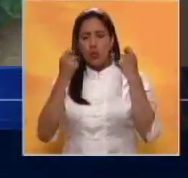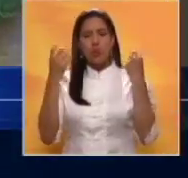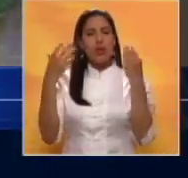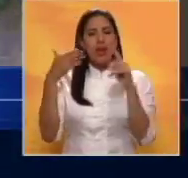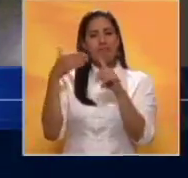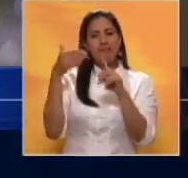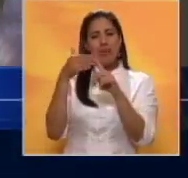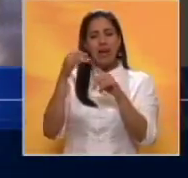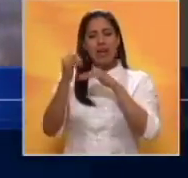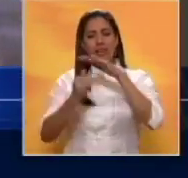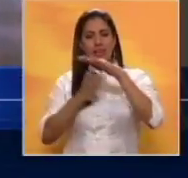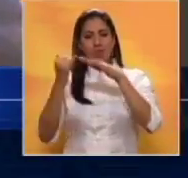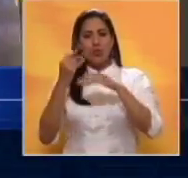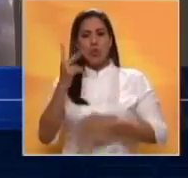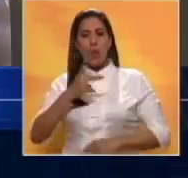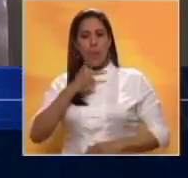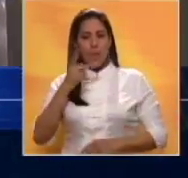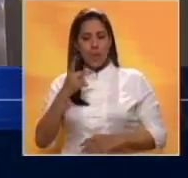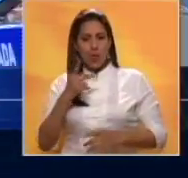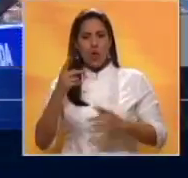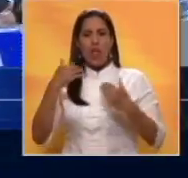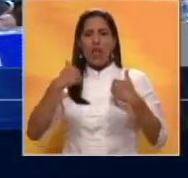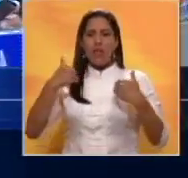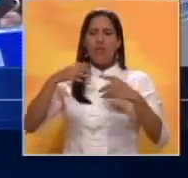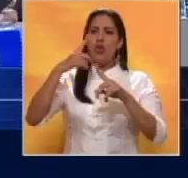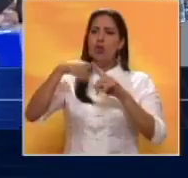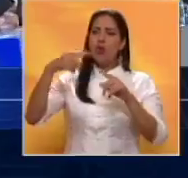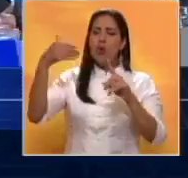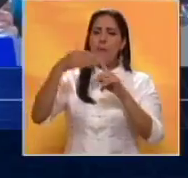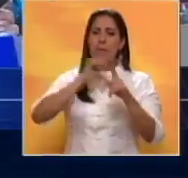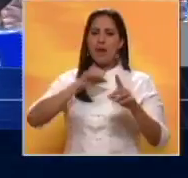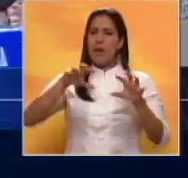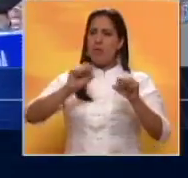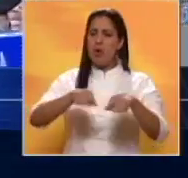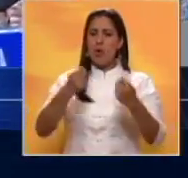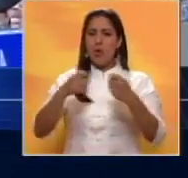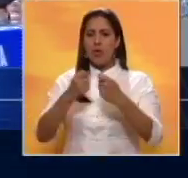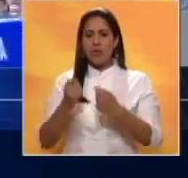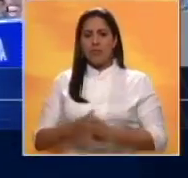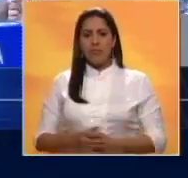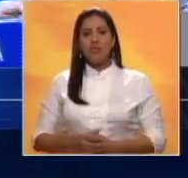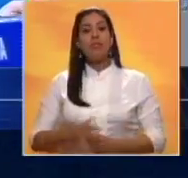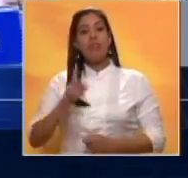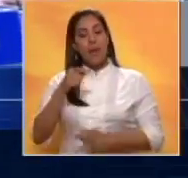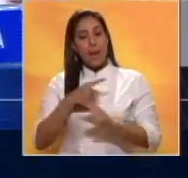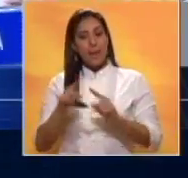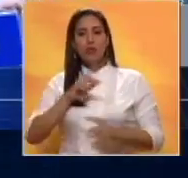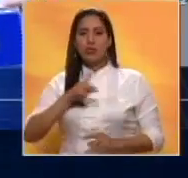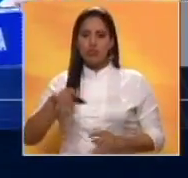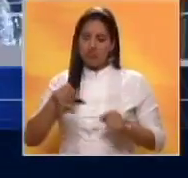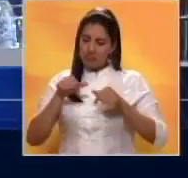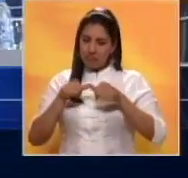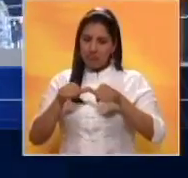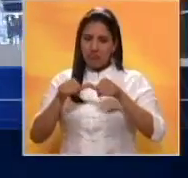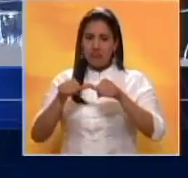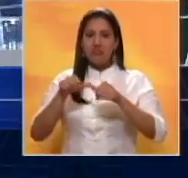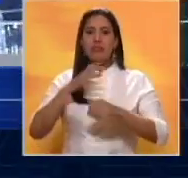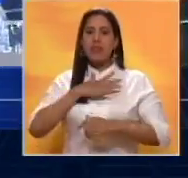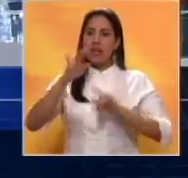con ataques a instituciones públicas, con ataque a la propiedad privada. Y sin embargo aquí estamos,